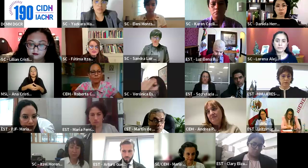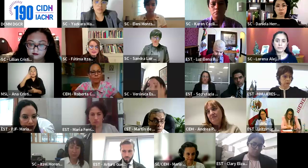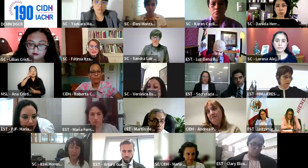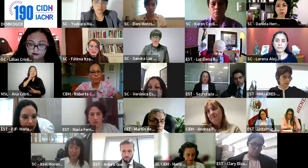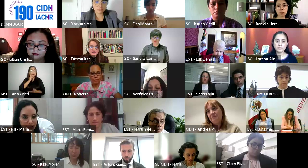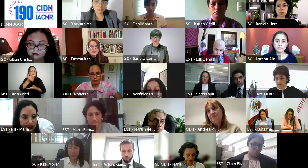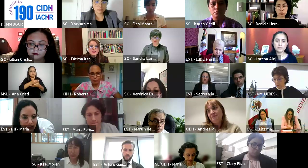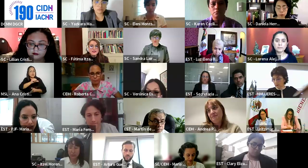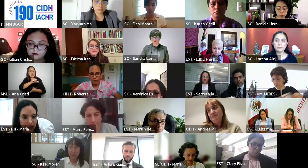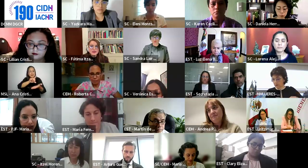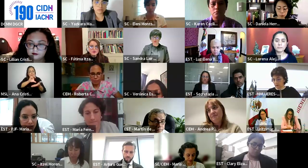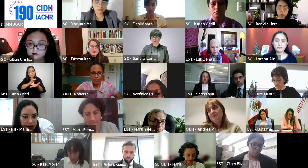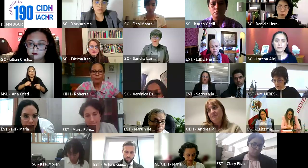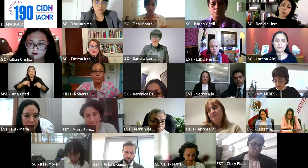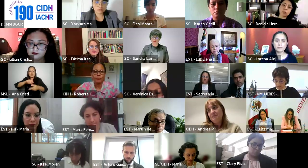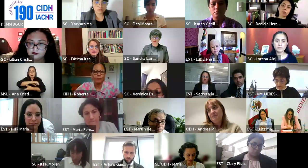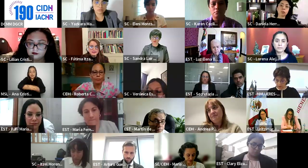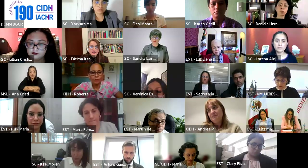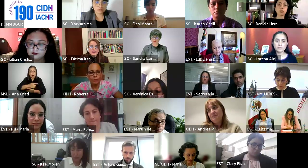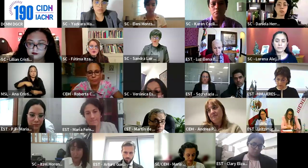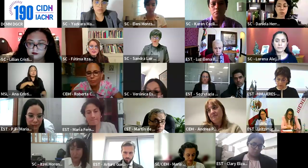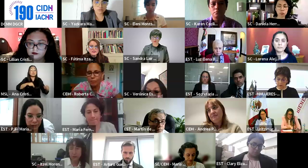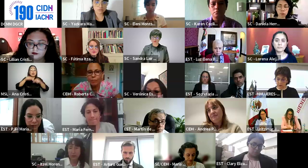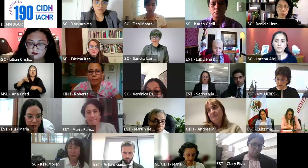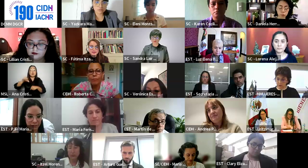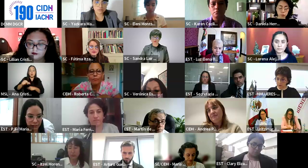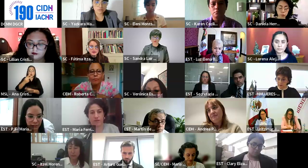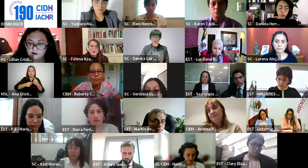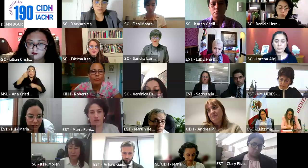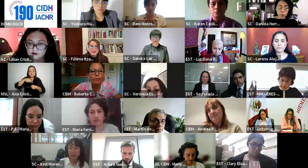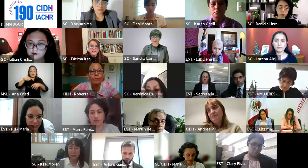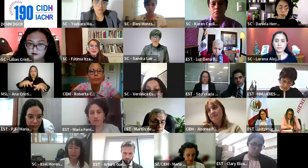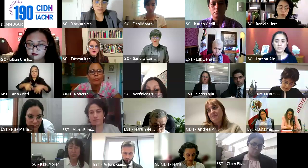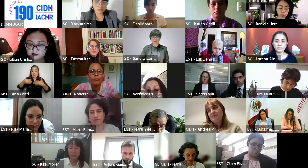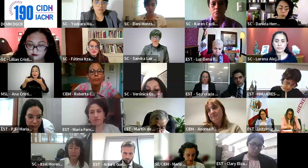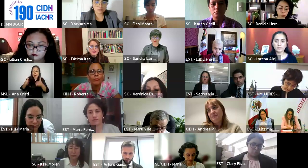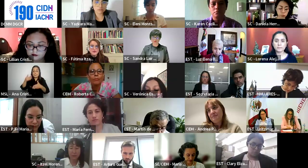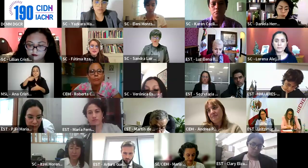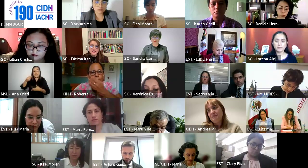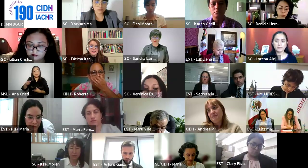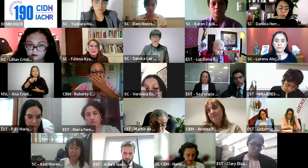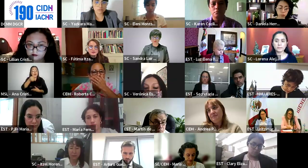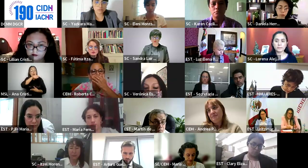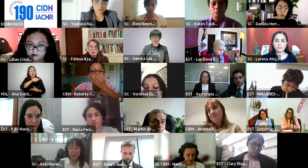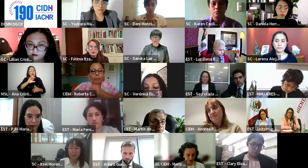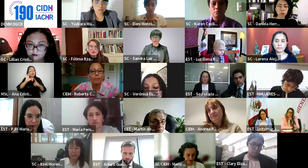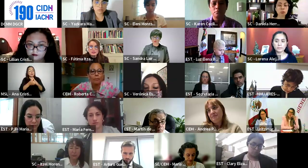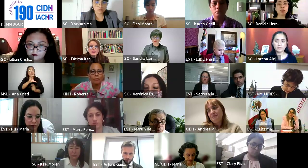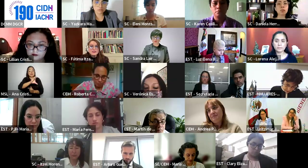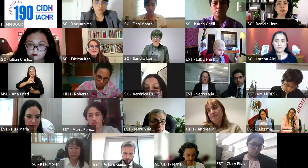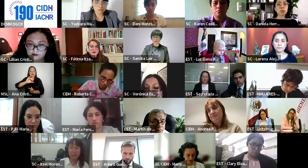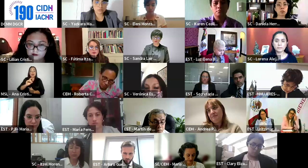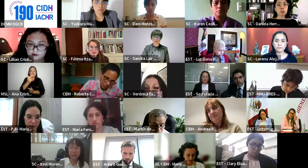con discapacidad y aliadas, estamos presentes este día en la audiencia pública para aportar ante la Comisión Interamericana de Derechos